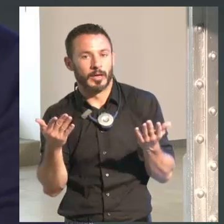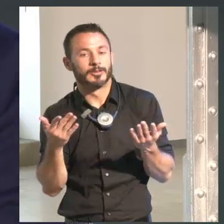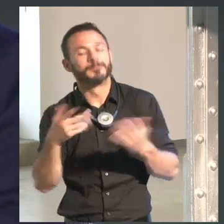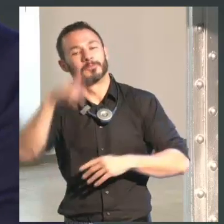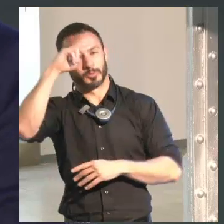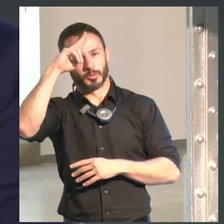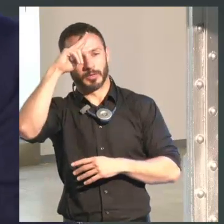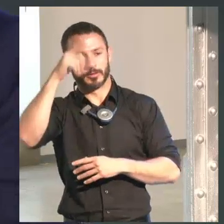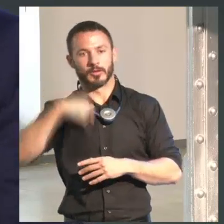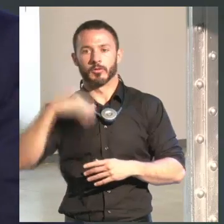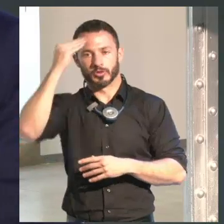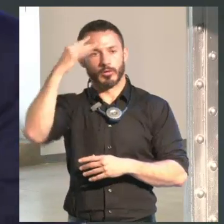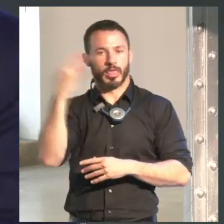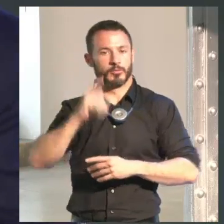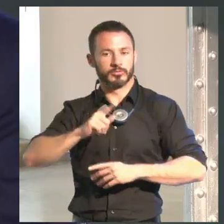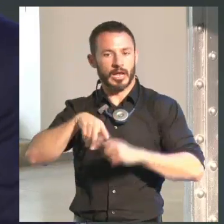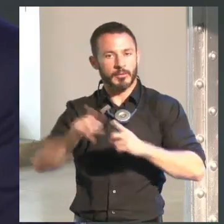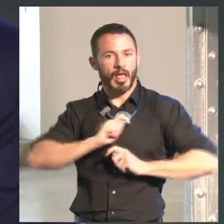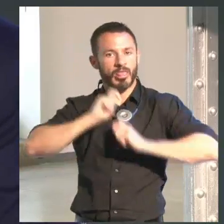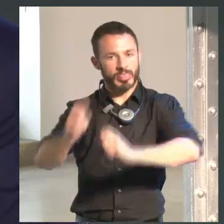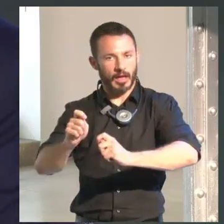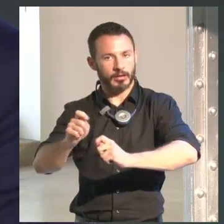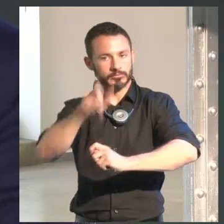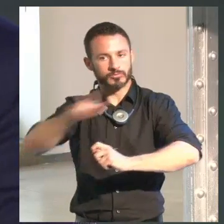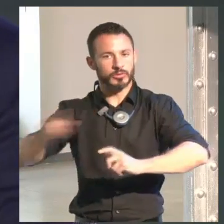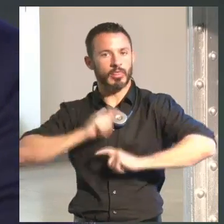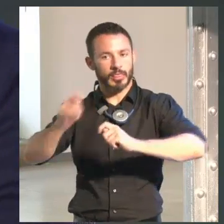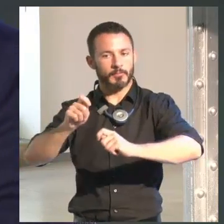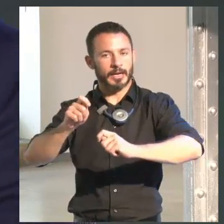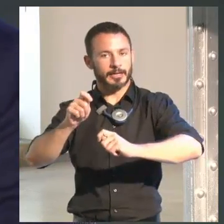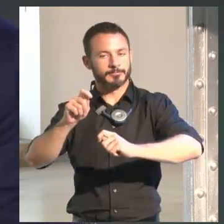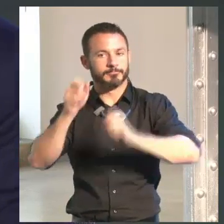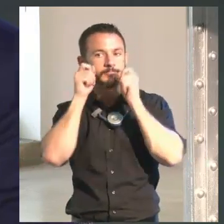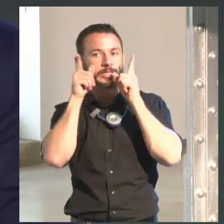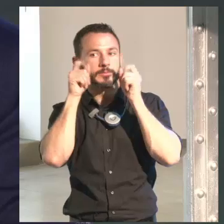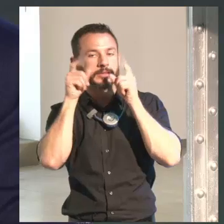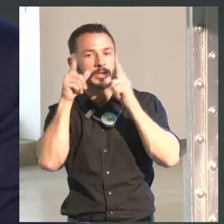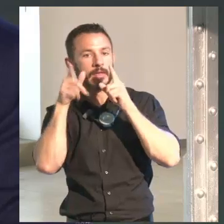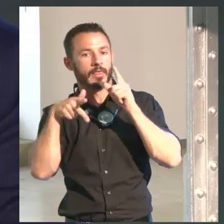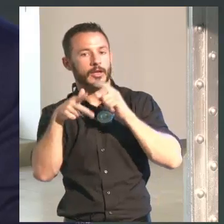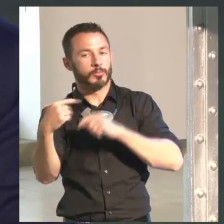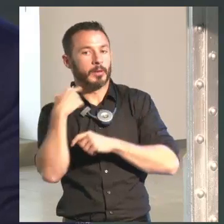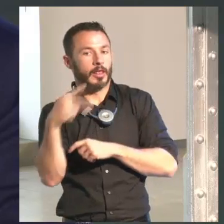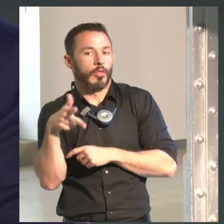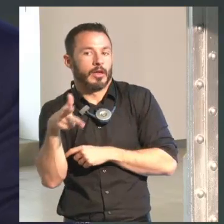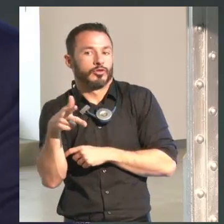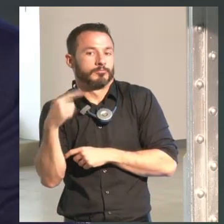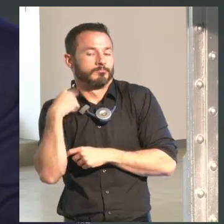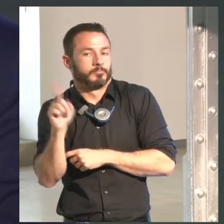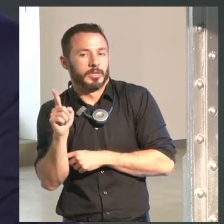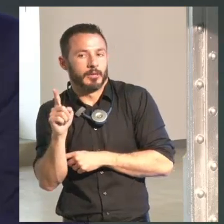dotarle de herramientas que le permitan que sea consciente de las pérdidas o no pérdidas de derechos que tiene, nada